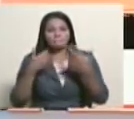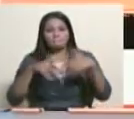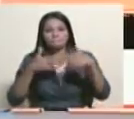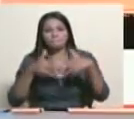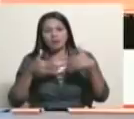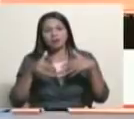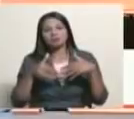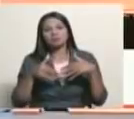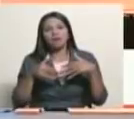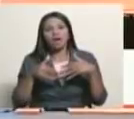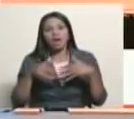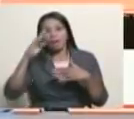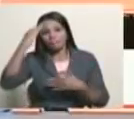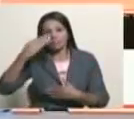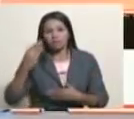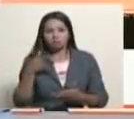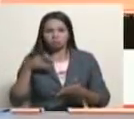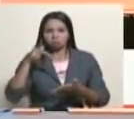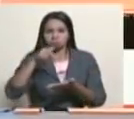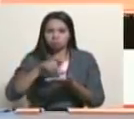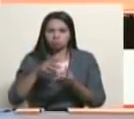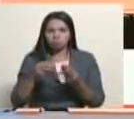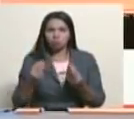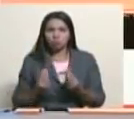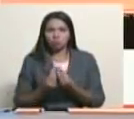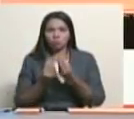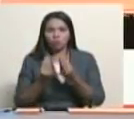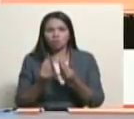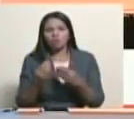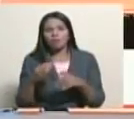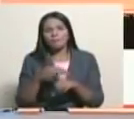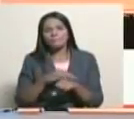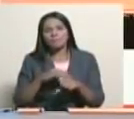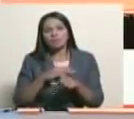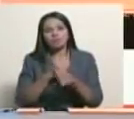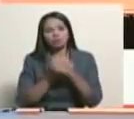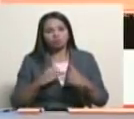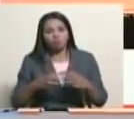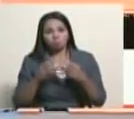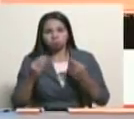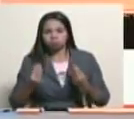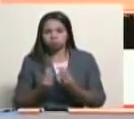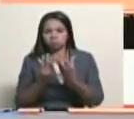militares, con nuestros oficiales,